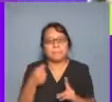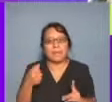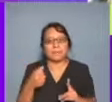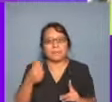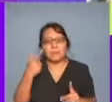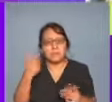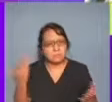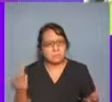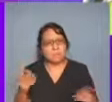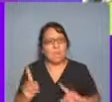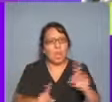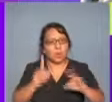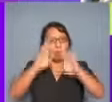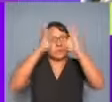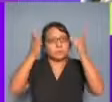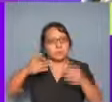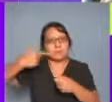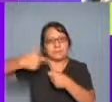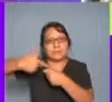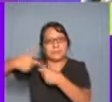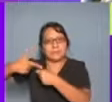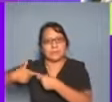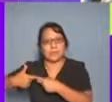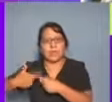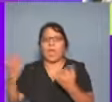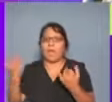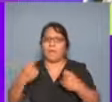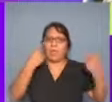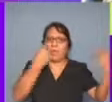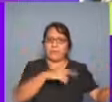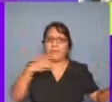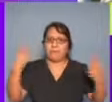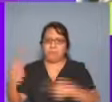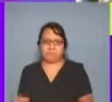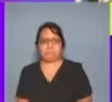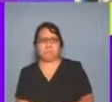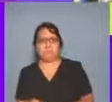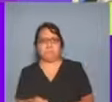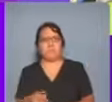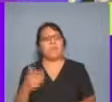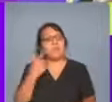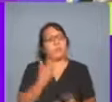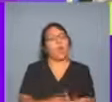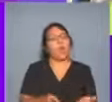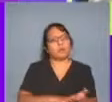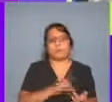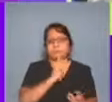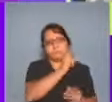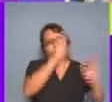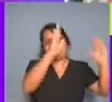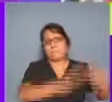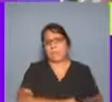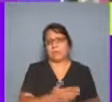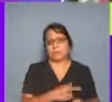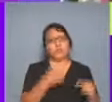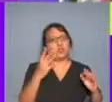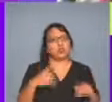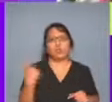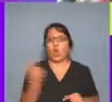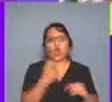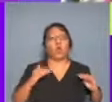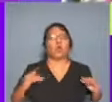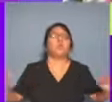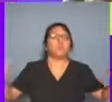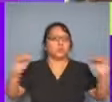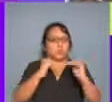anterior había algunas estaciones de servicio que tenían una gran diferencia en el valor y después lo tuvieron que volver a bajar y todos normalizar con